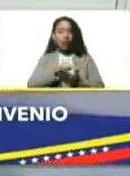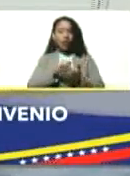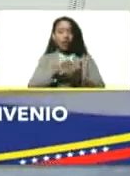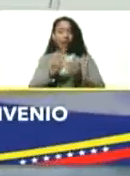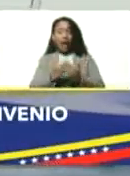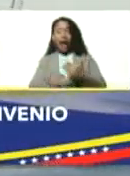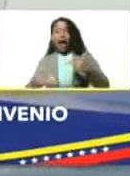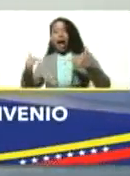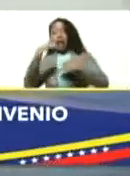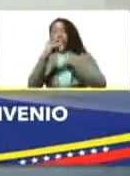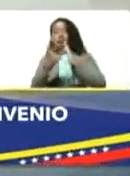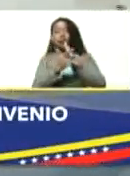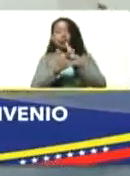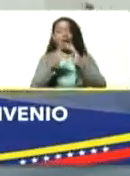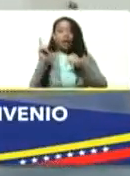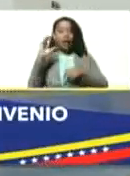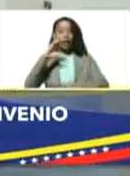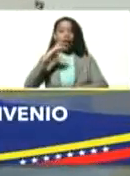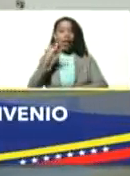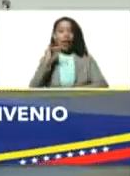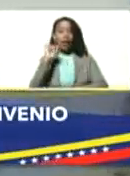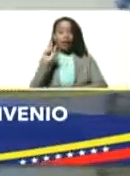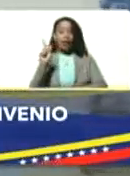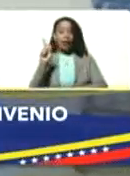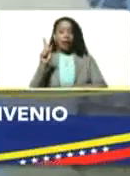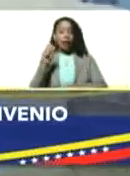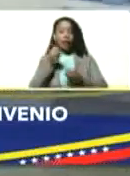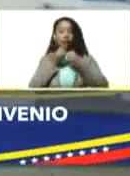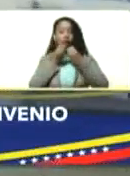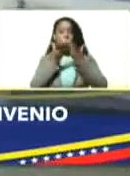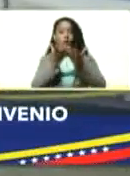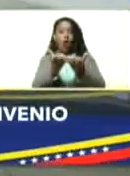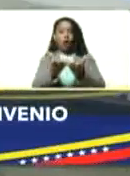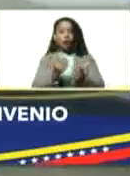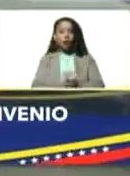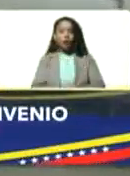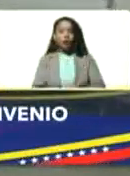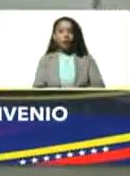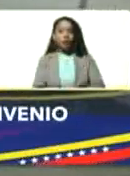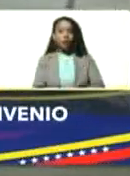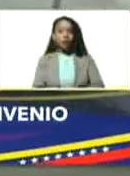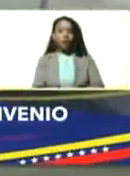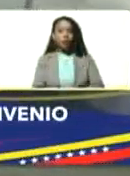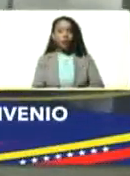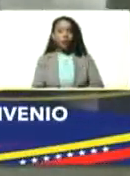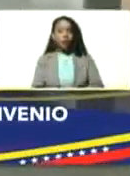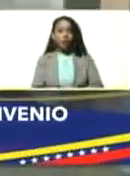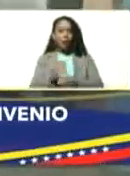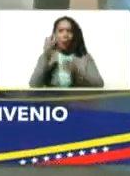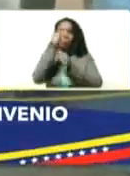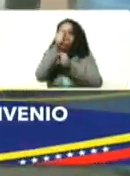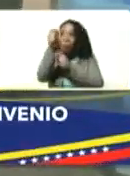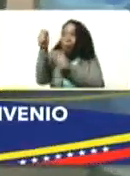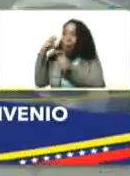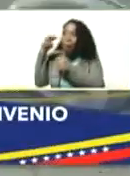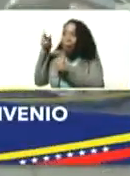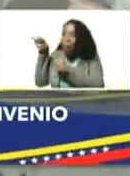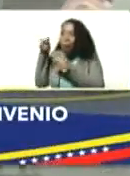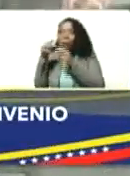tecnología. Este CDI tiene la bondad de contar. ¿Y estas por ventanas? Por ahí se